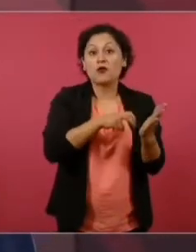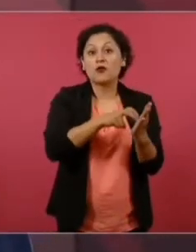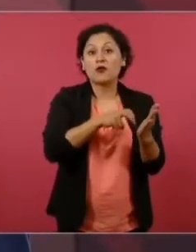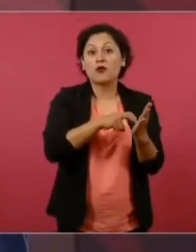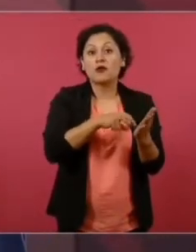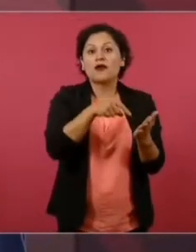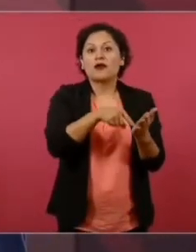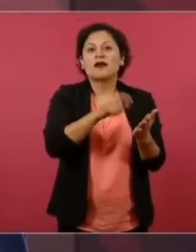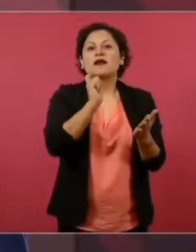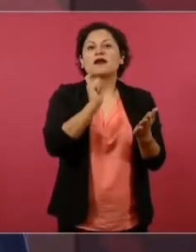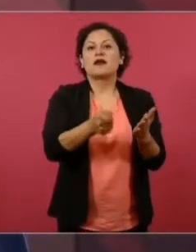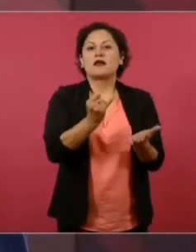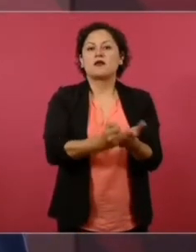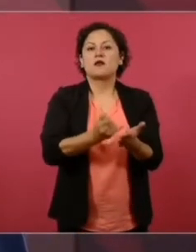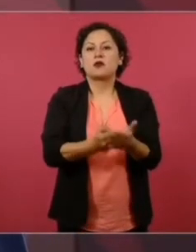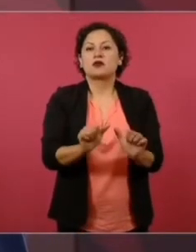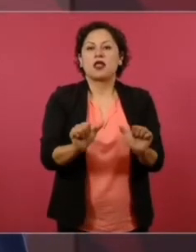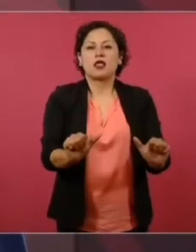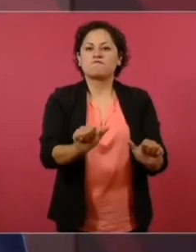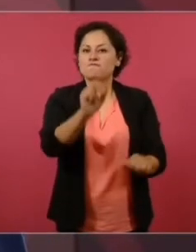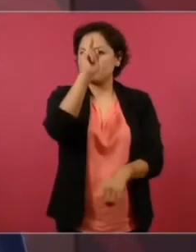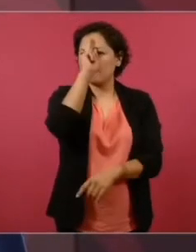la condonación de impuestos,